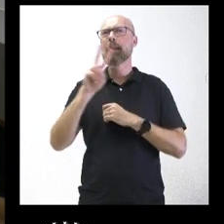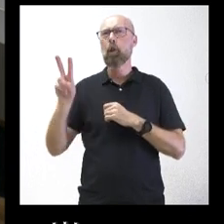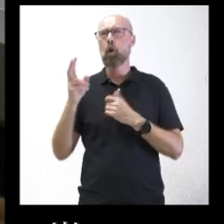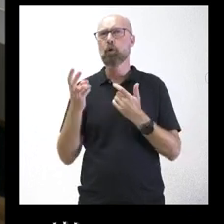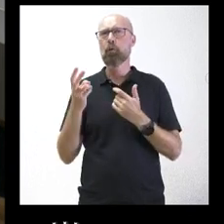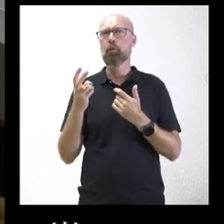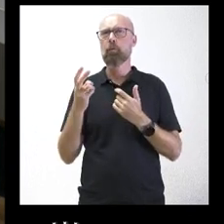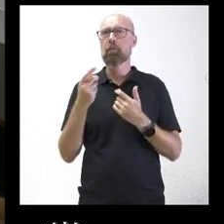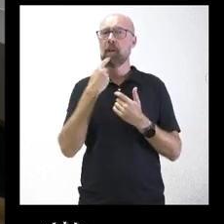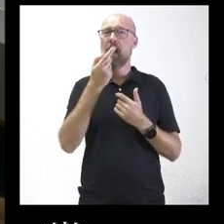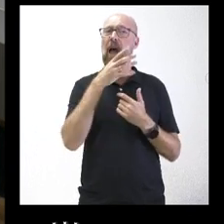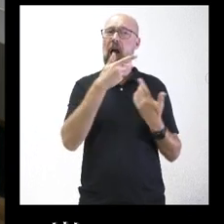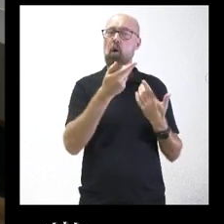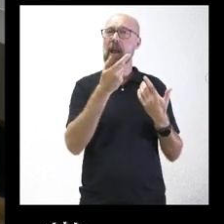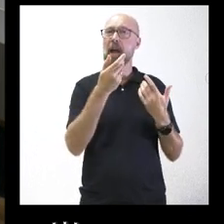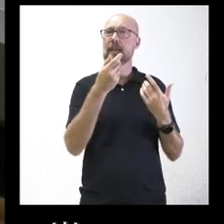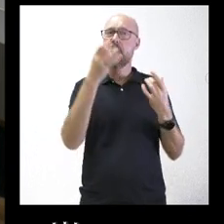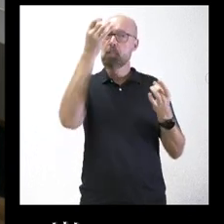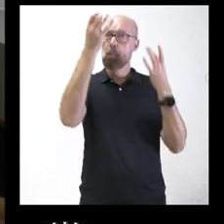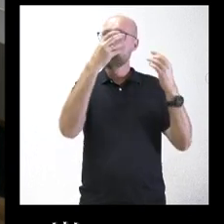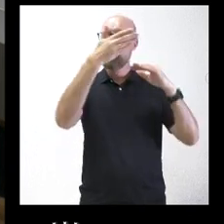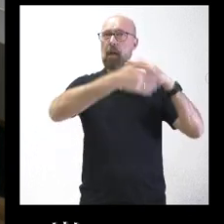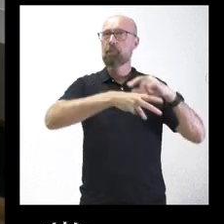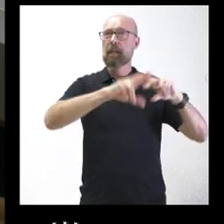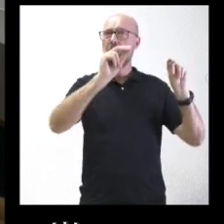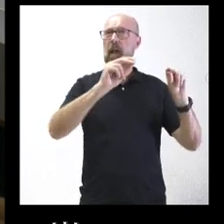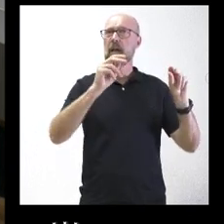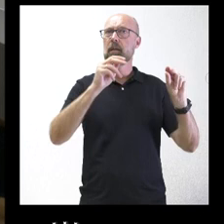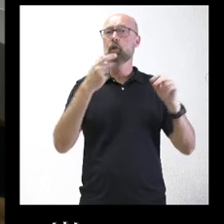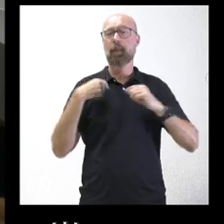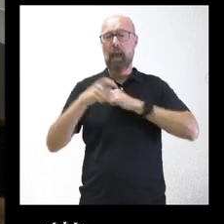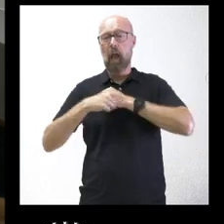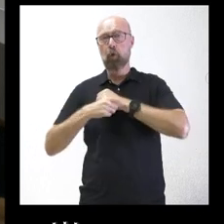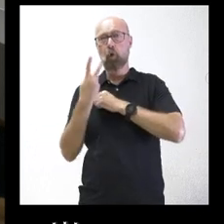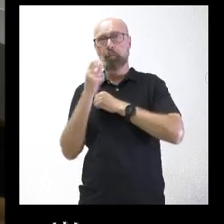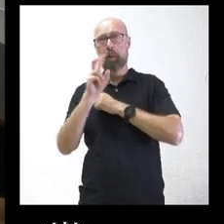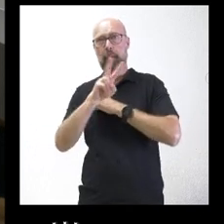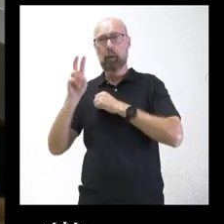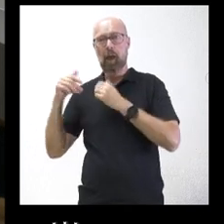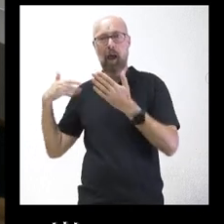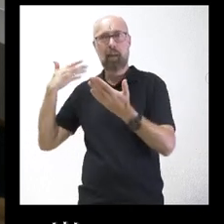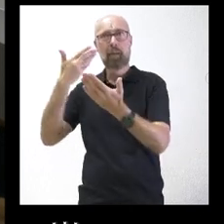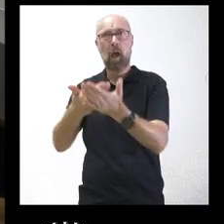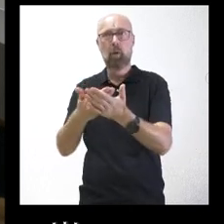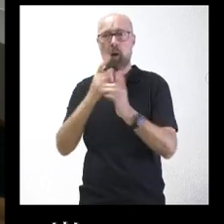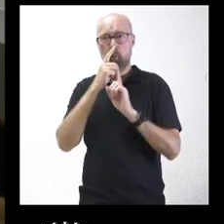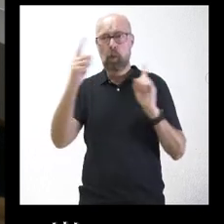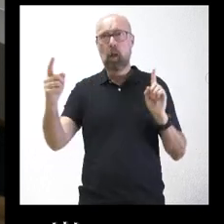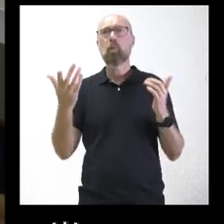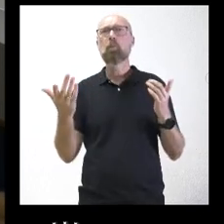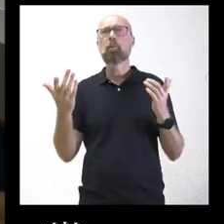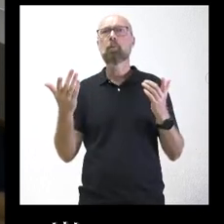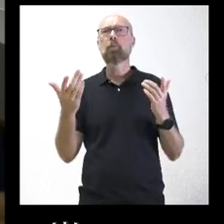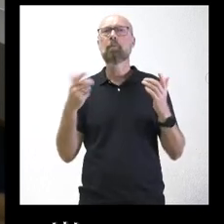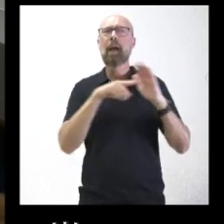están recibiendo más porque cerraron esa admisión y que me gustaría saber qué ha pasado desde agosto de 2022 hasta agosto de 2023 con